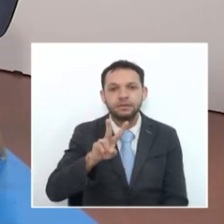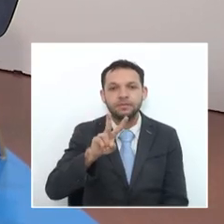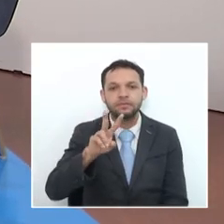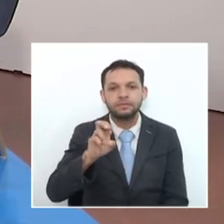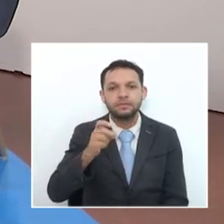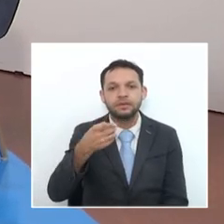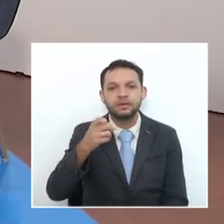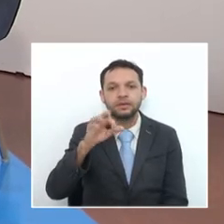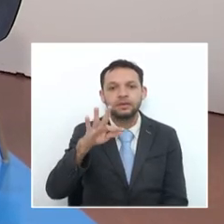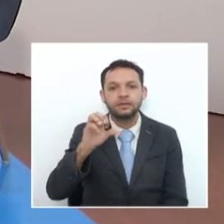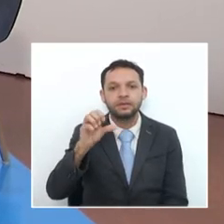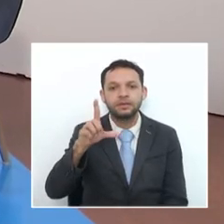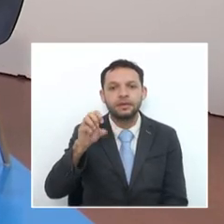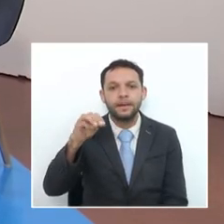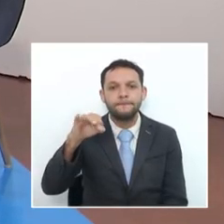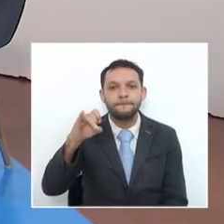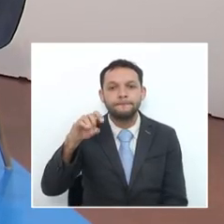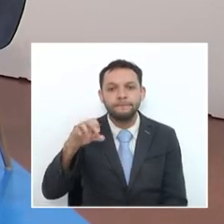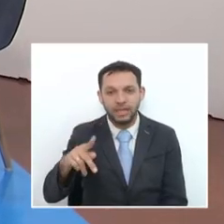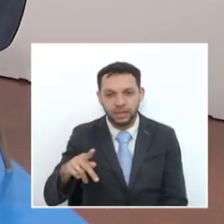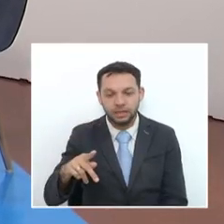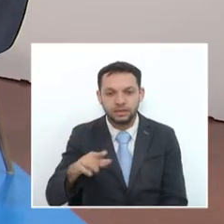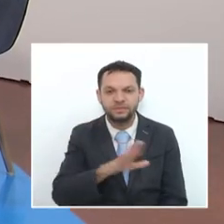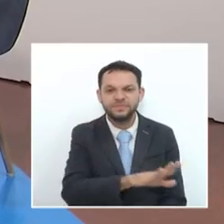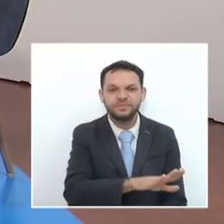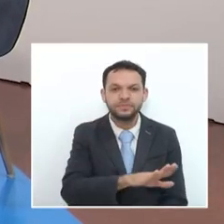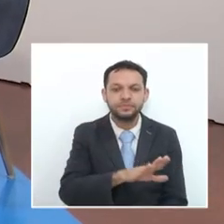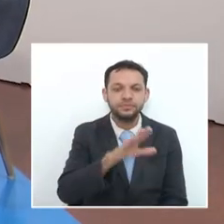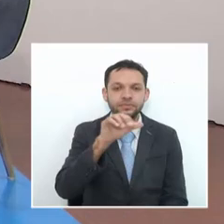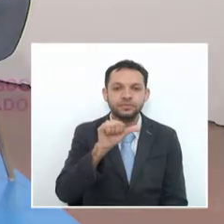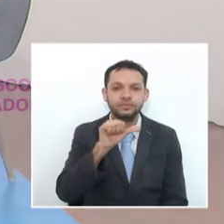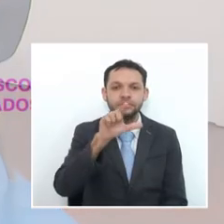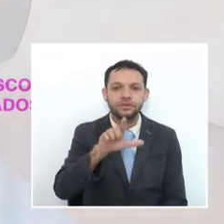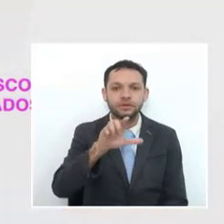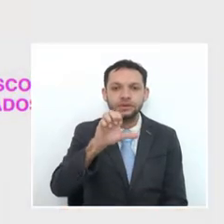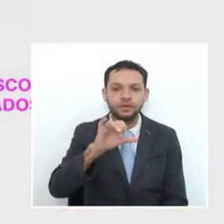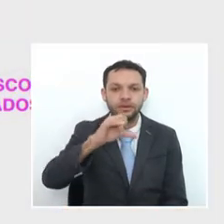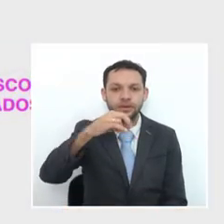televidente, Alejandro, que está ahí con Adriana González.